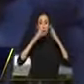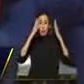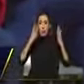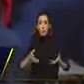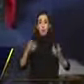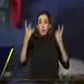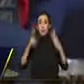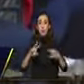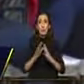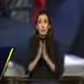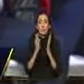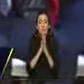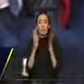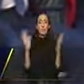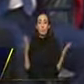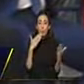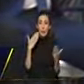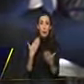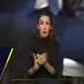Mil gracias